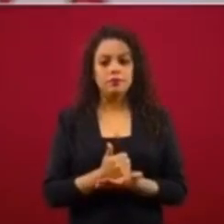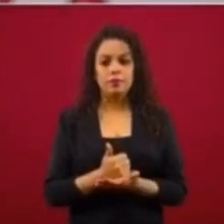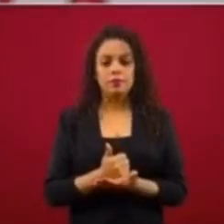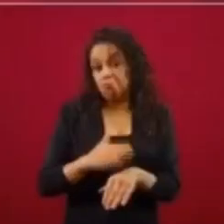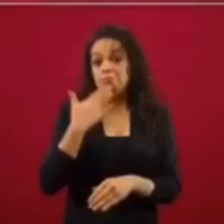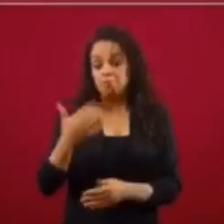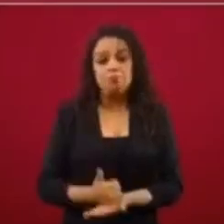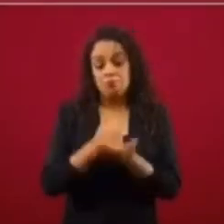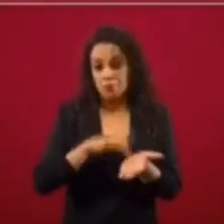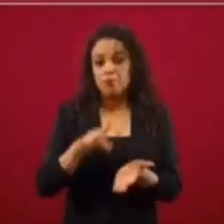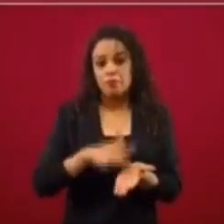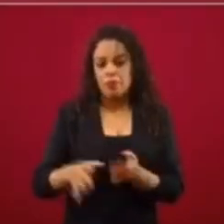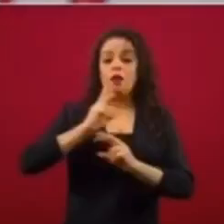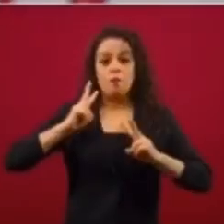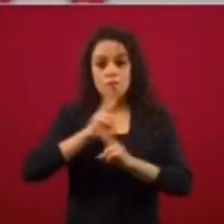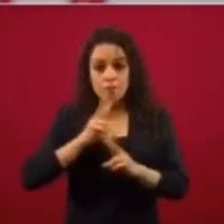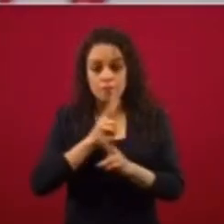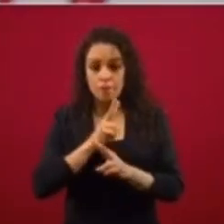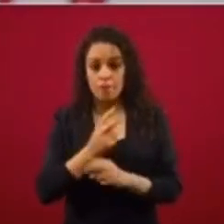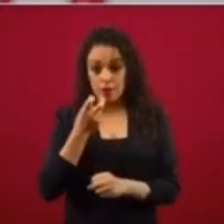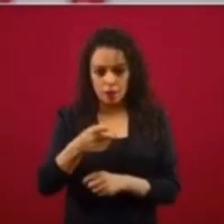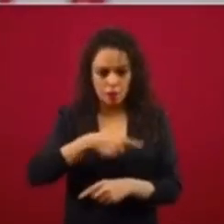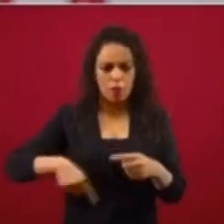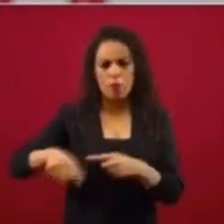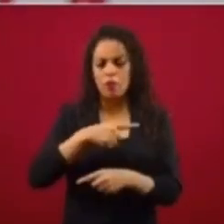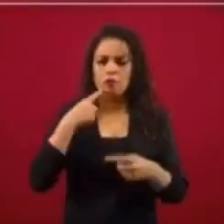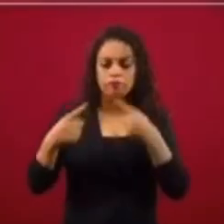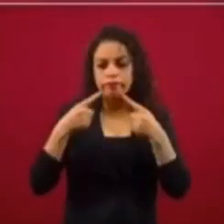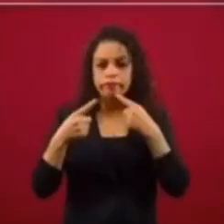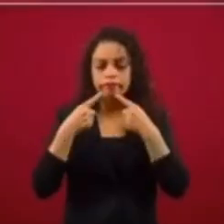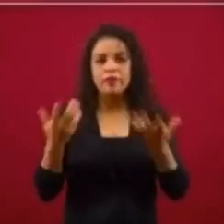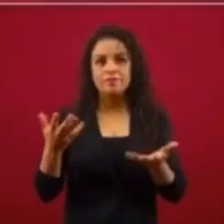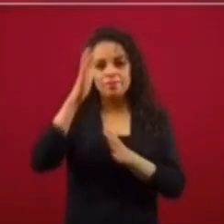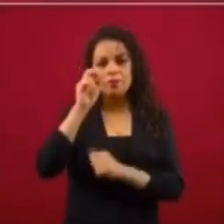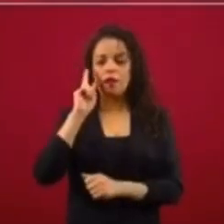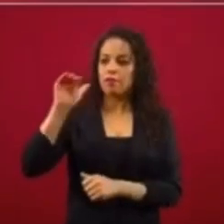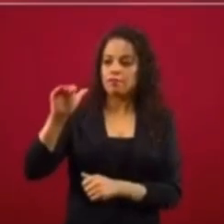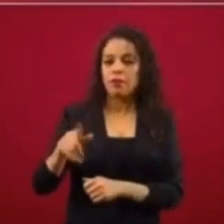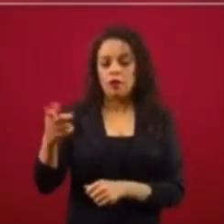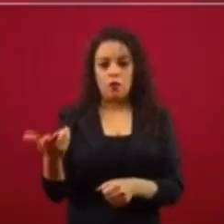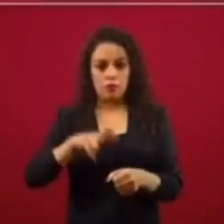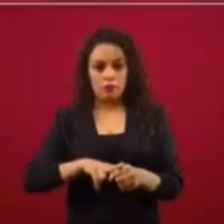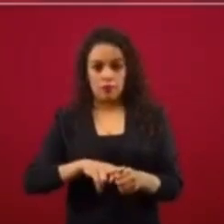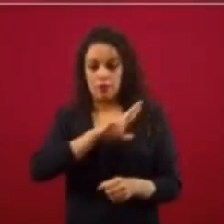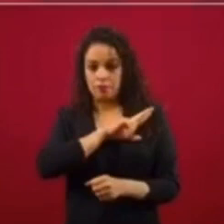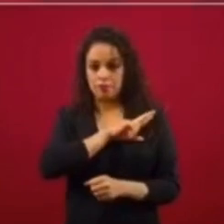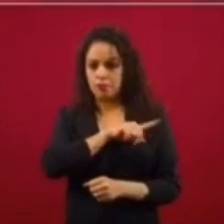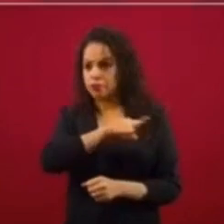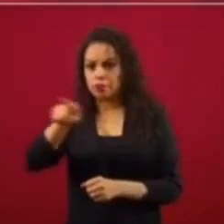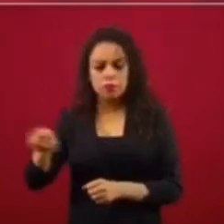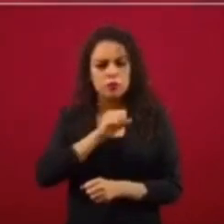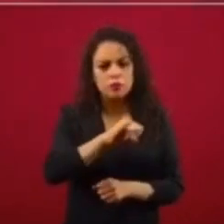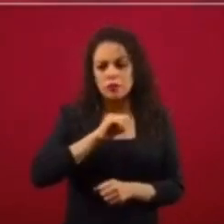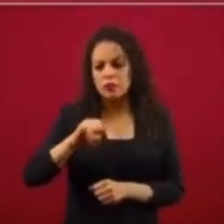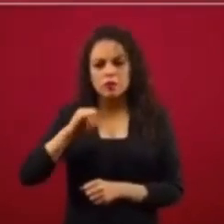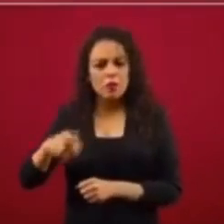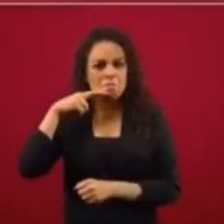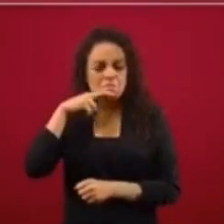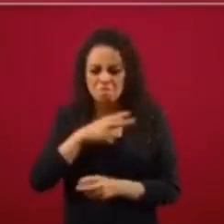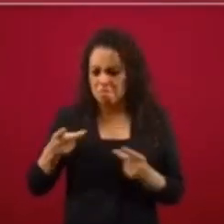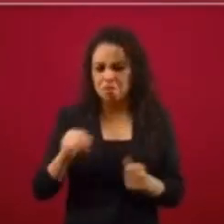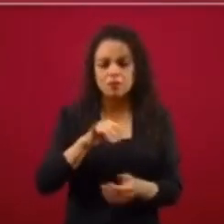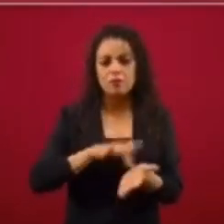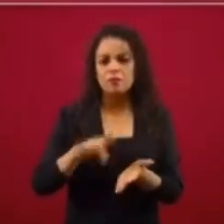nosotros, grandes empresarios. Hablamos con los hospitales privados, dijeron, vamos. Y de inmediato. Y así muchos